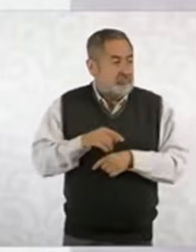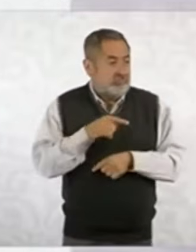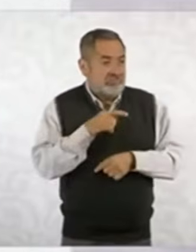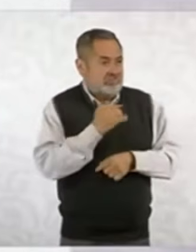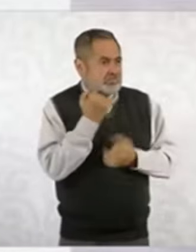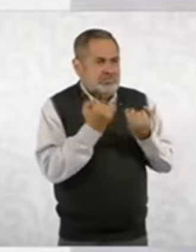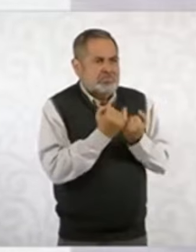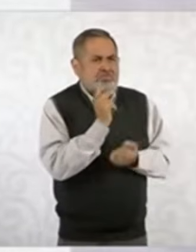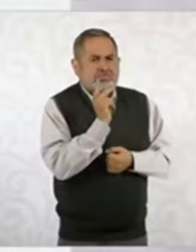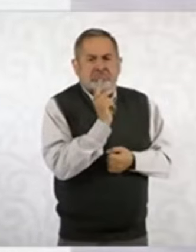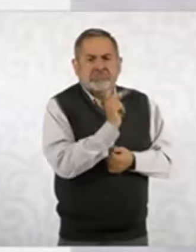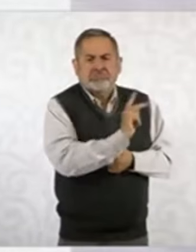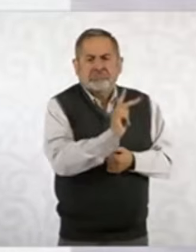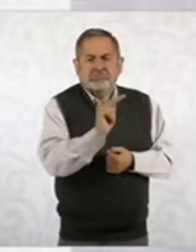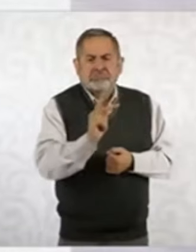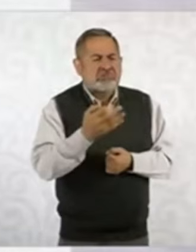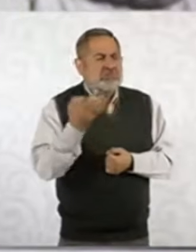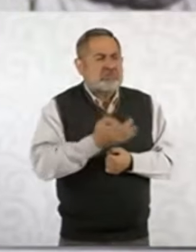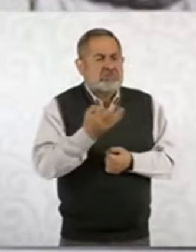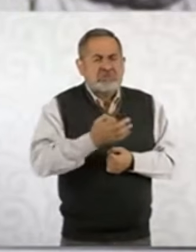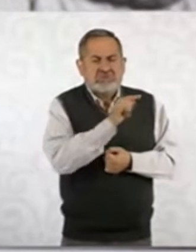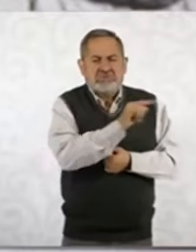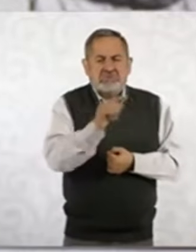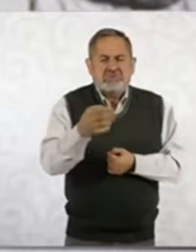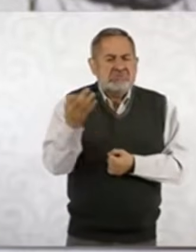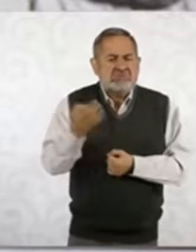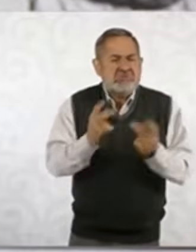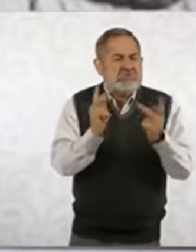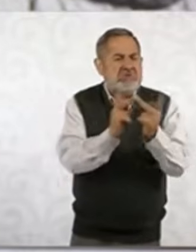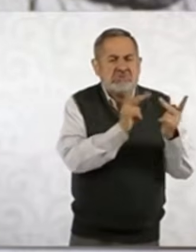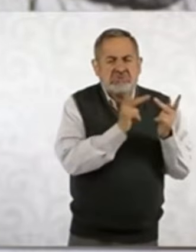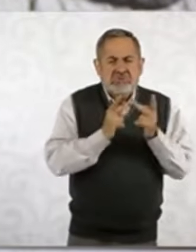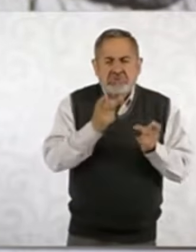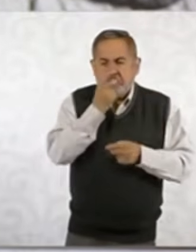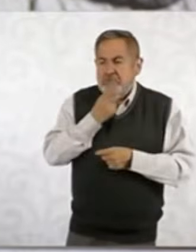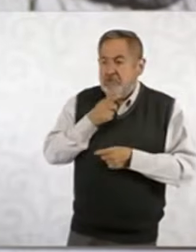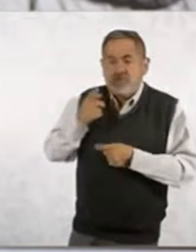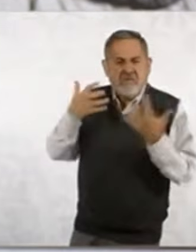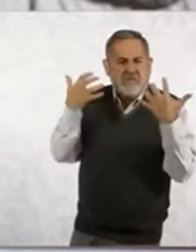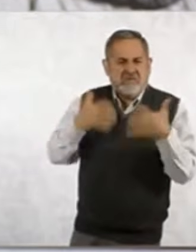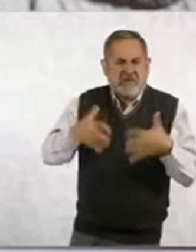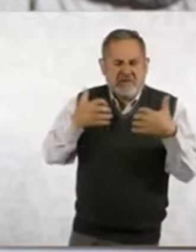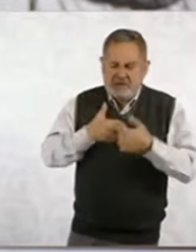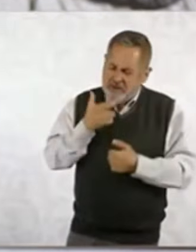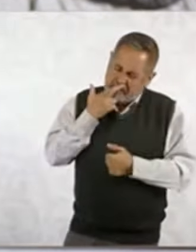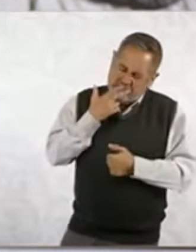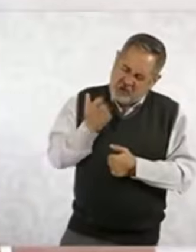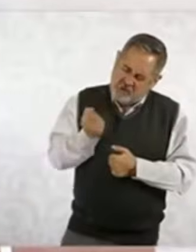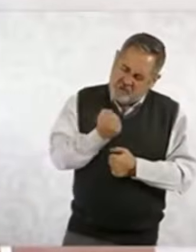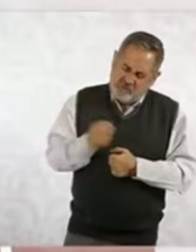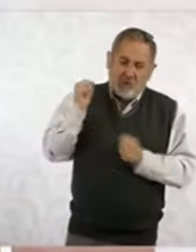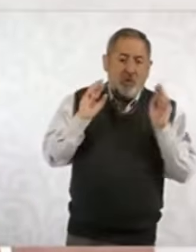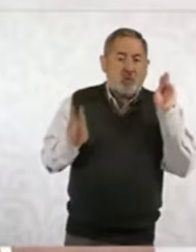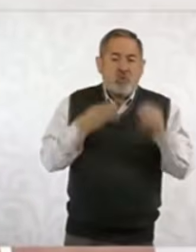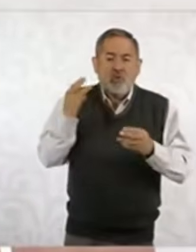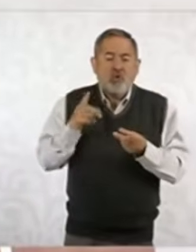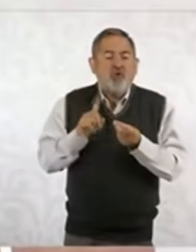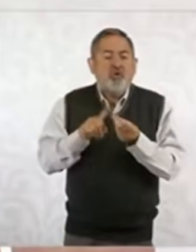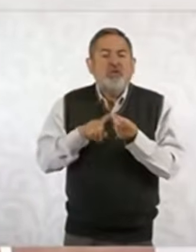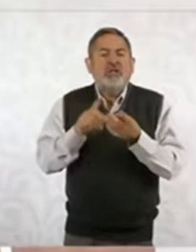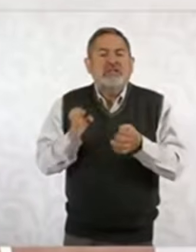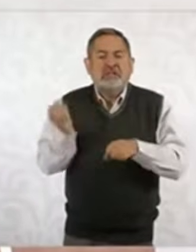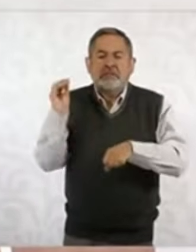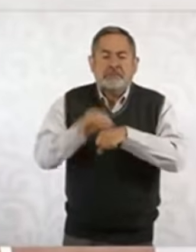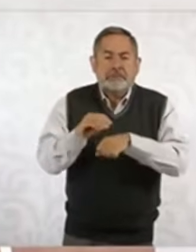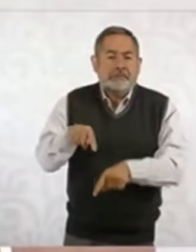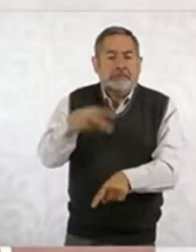coincidieron plenamente que las empresas más productivas o las fábricas más productivas que tienen todo el mundo, las más